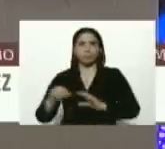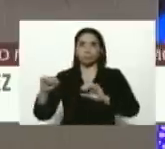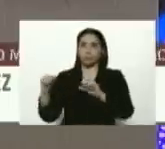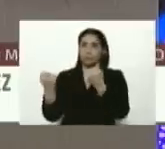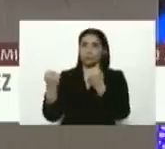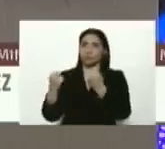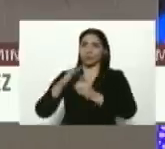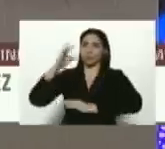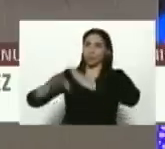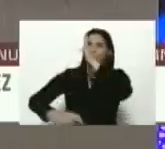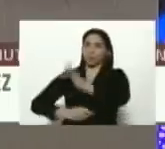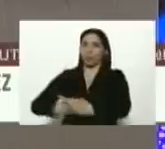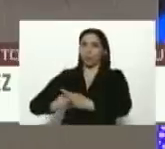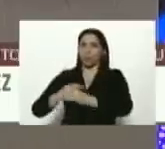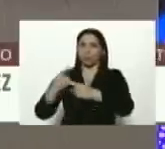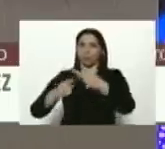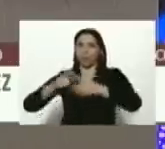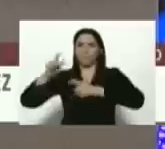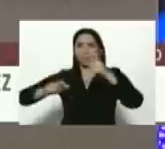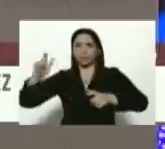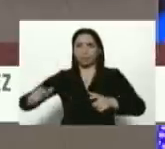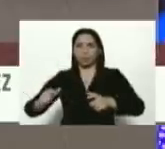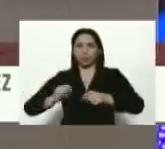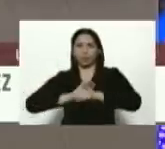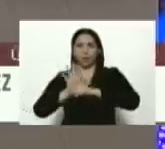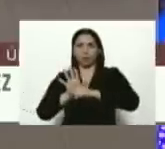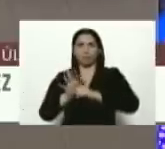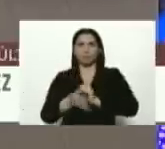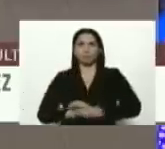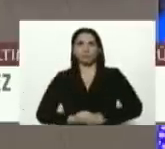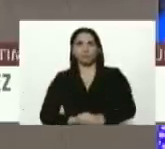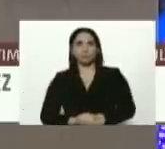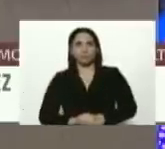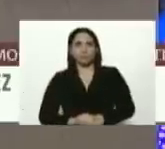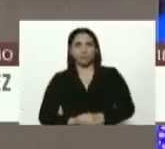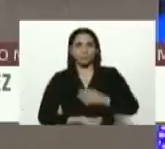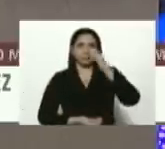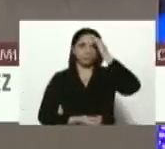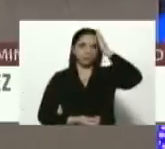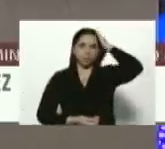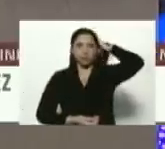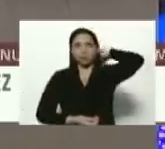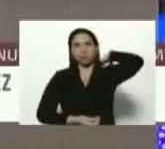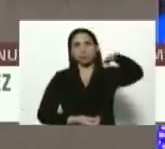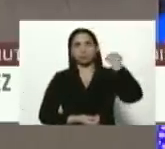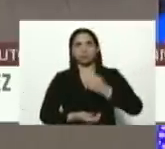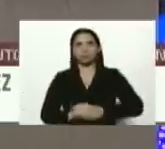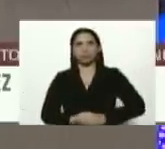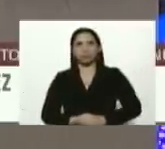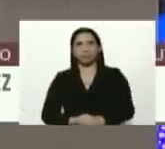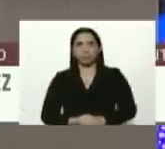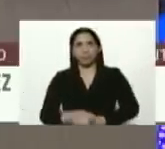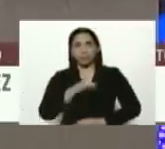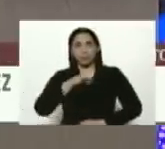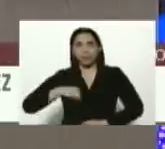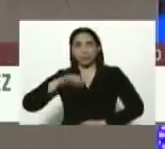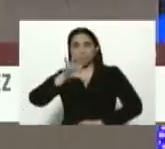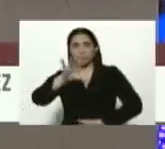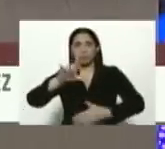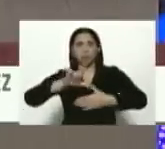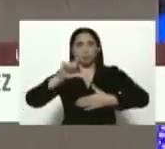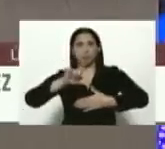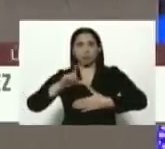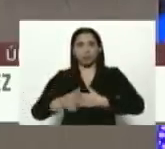a persona del virus COVID-19. Luego está el despistaje. Somos el país de América Latina y el Caribe que